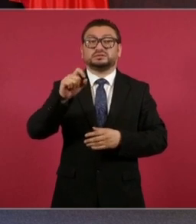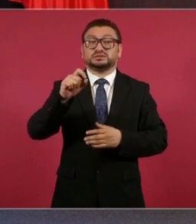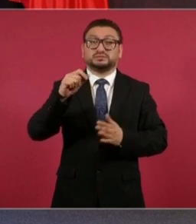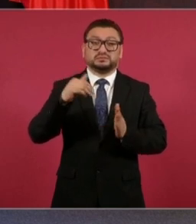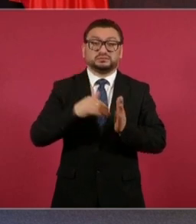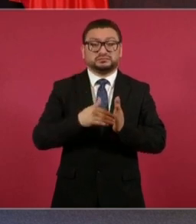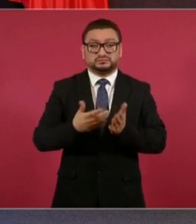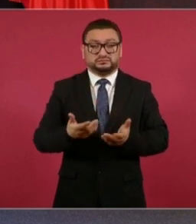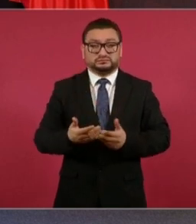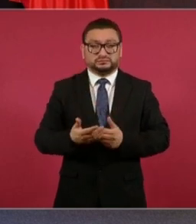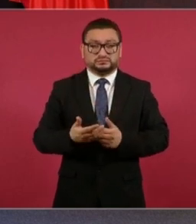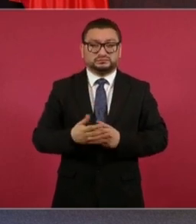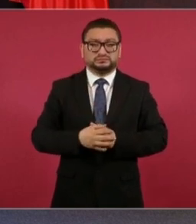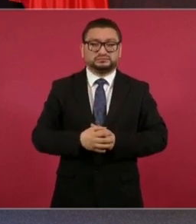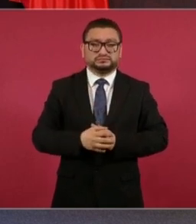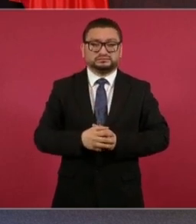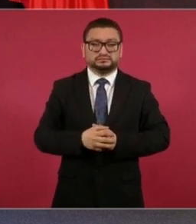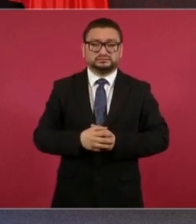120